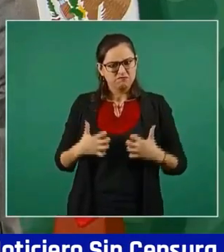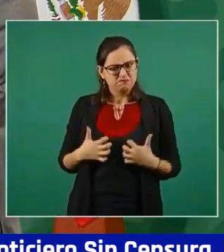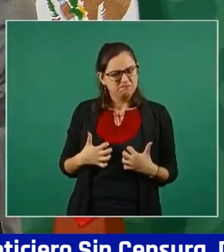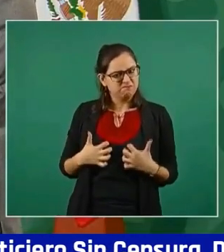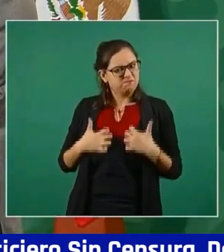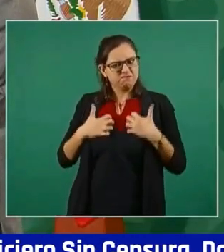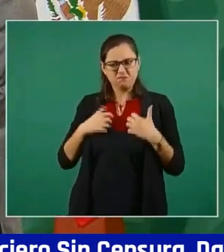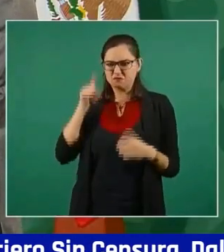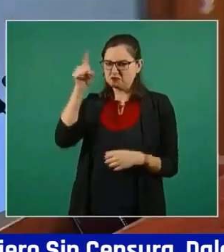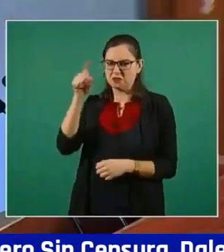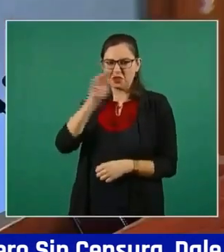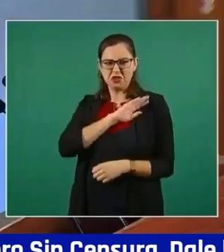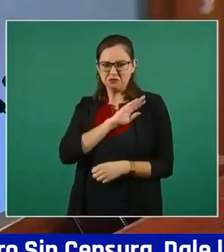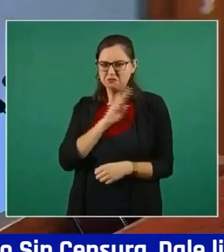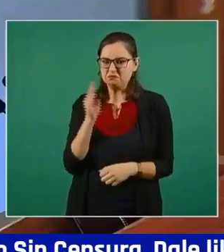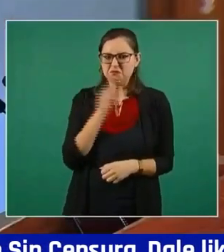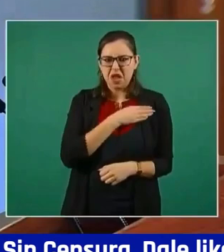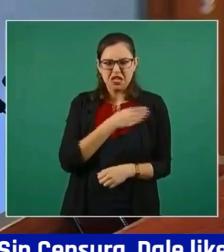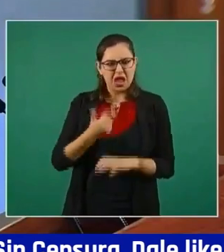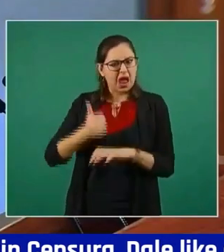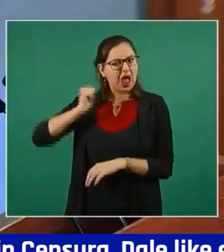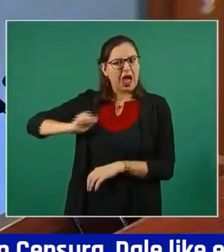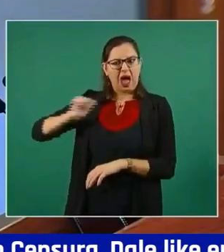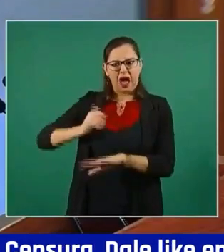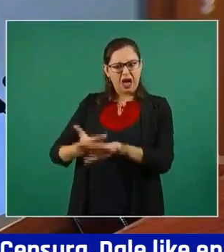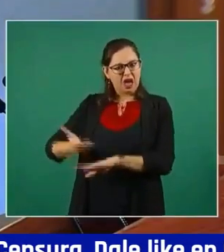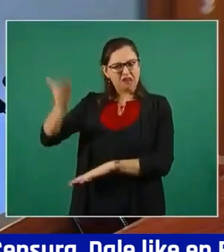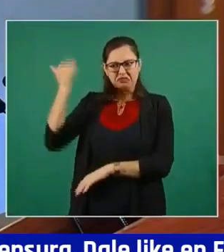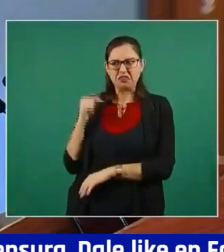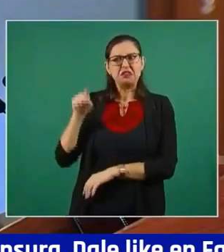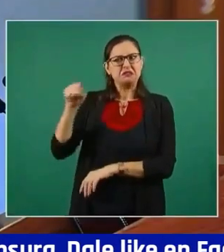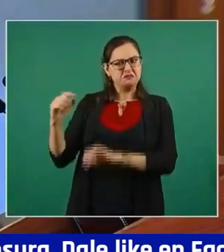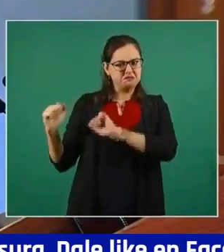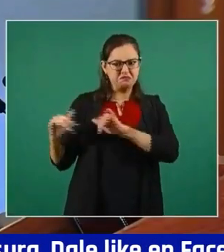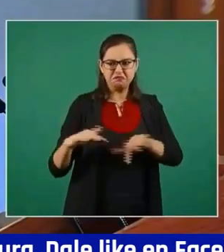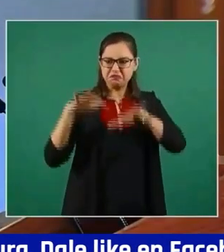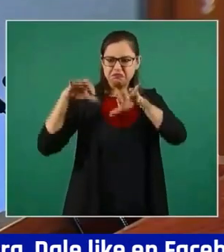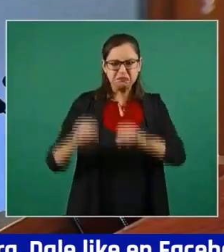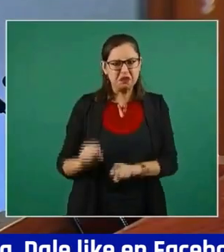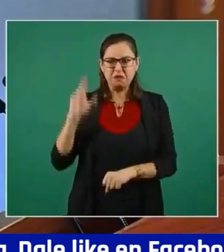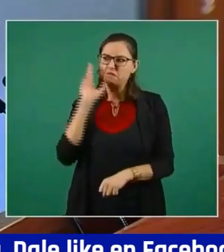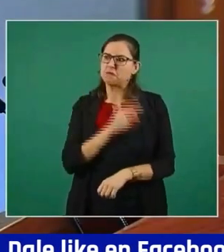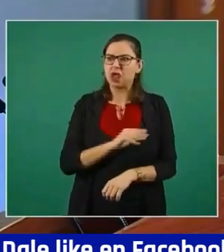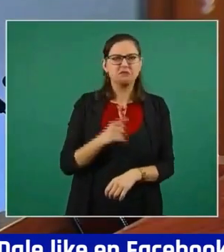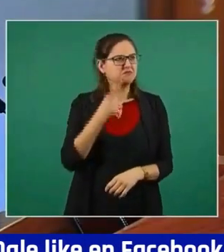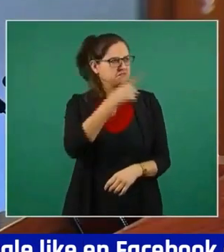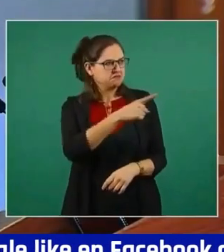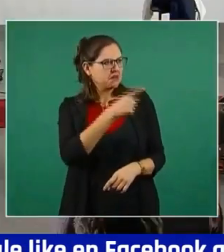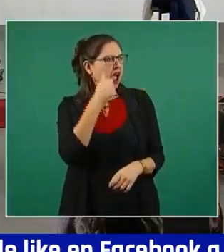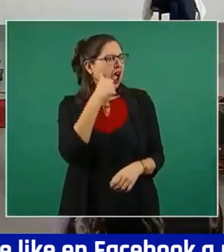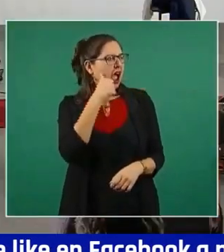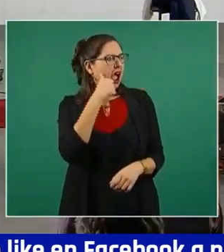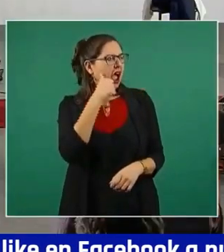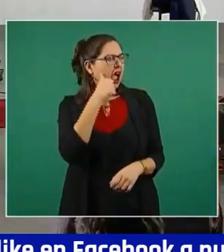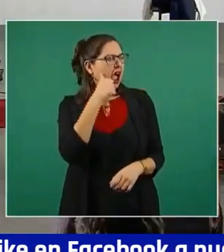quitando estatuas, todo un movimiento. O sea, ¿por qué?